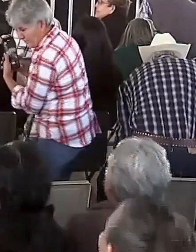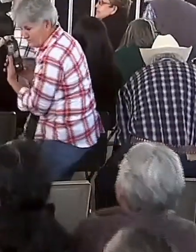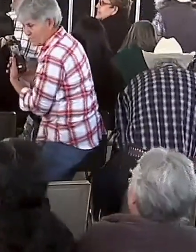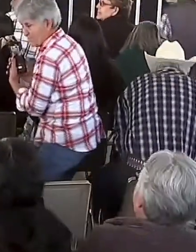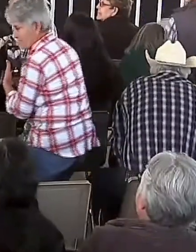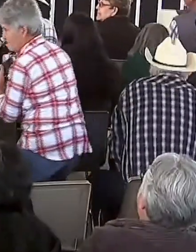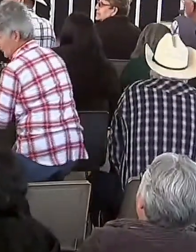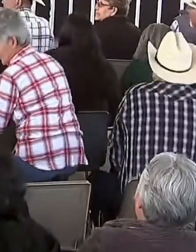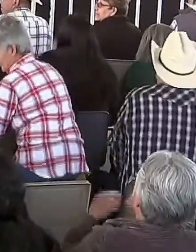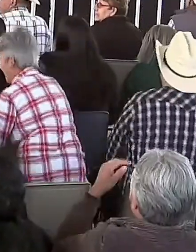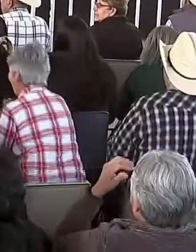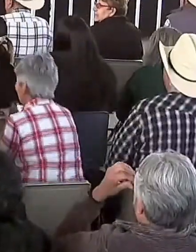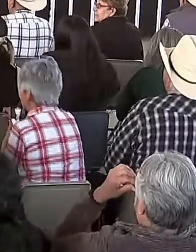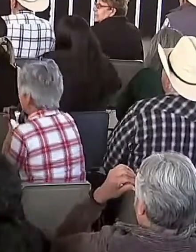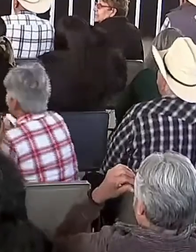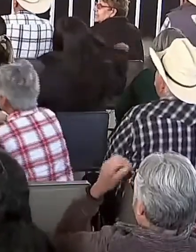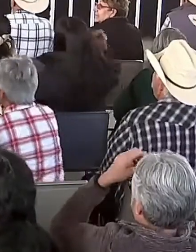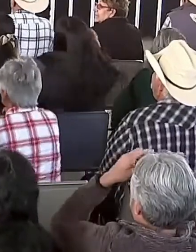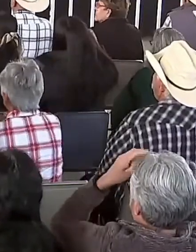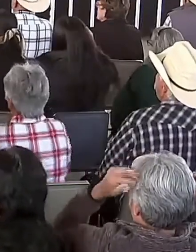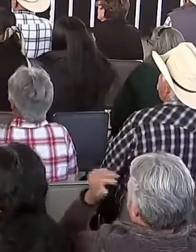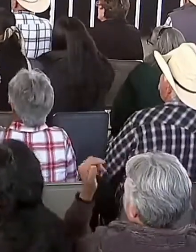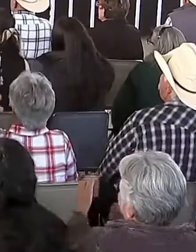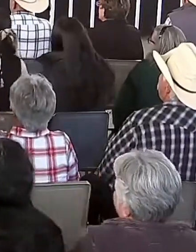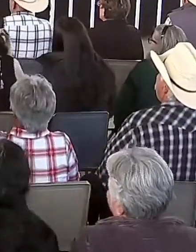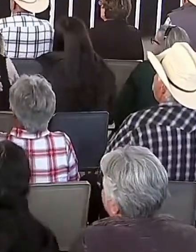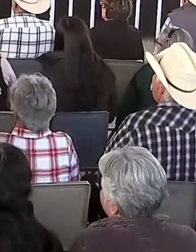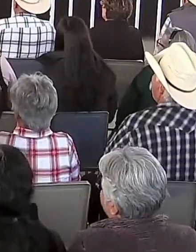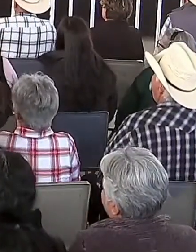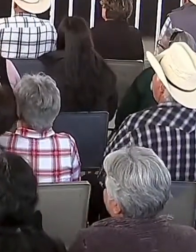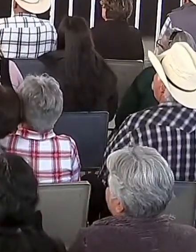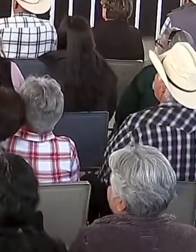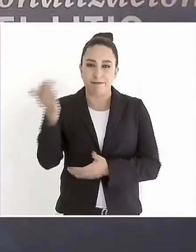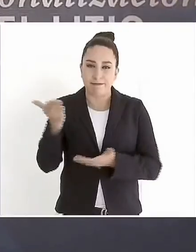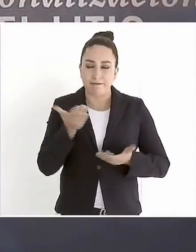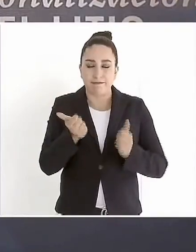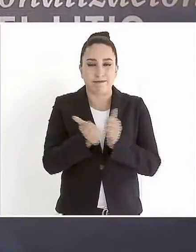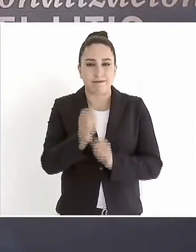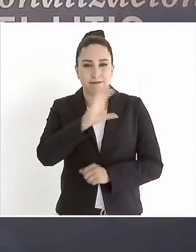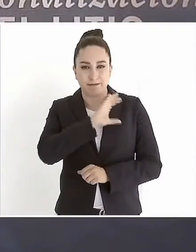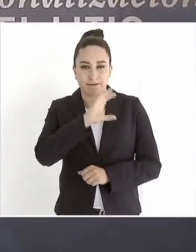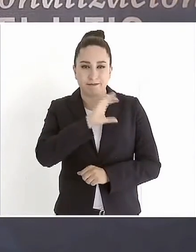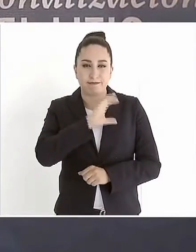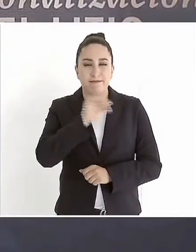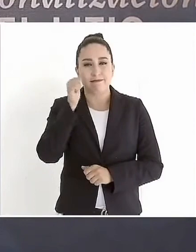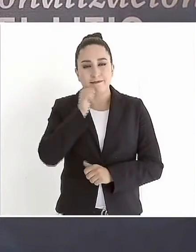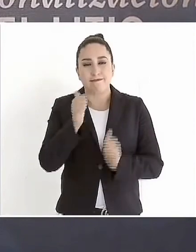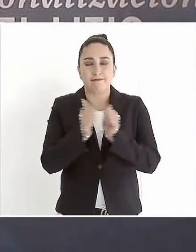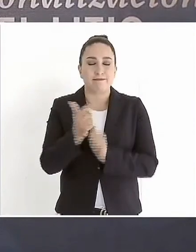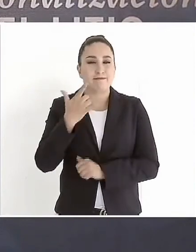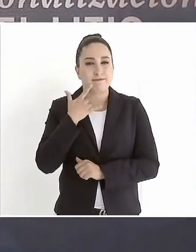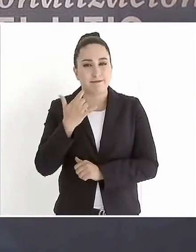lo exploten naciones extranjeras como Estados Unidos China o Rusia la zona de reserva abarca seis municipios del Estado